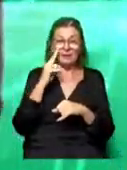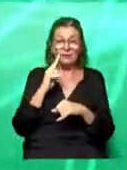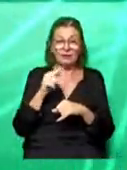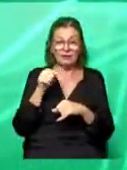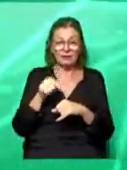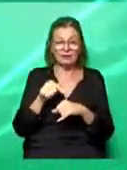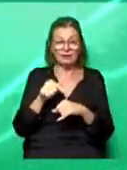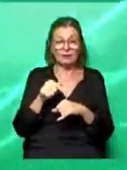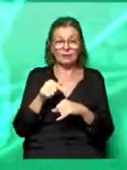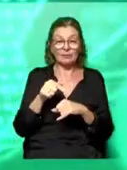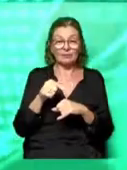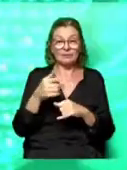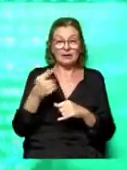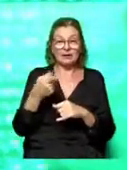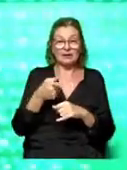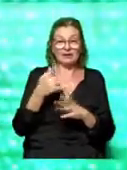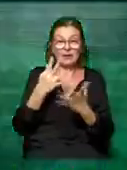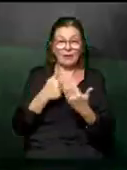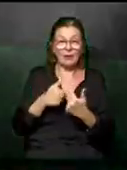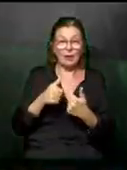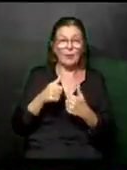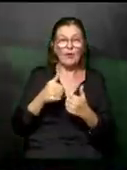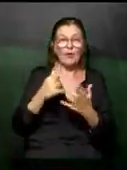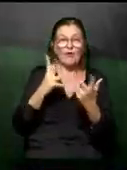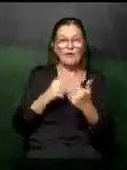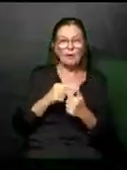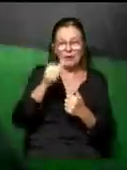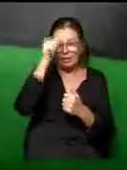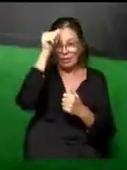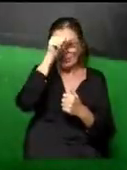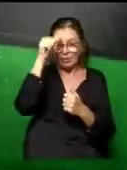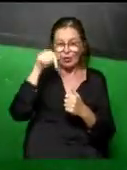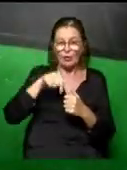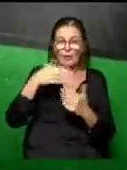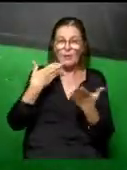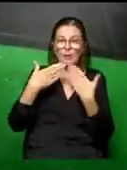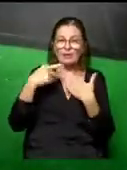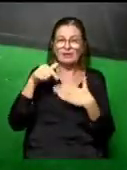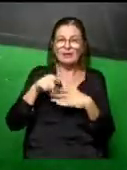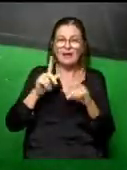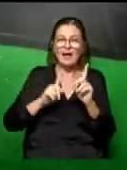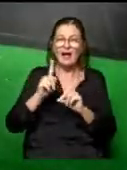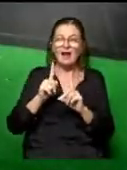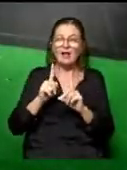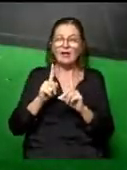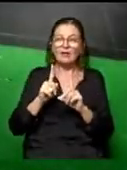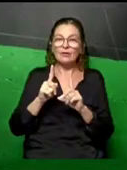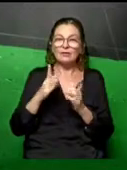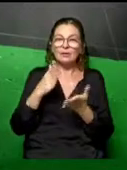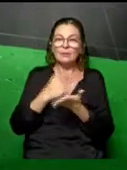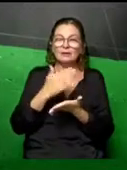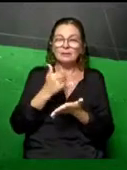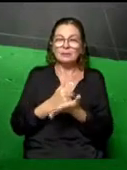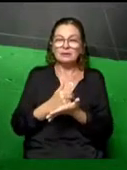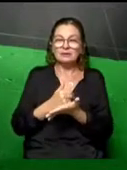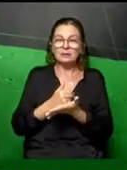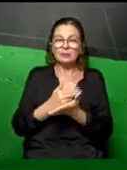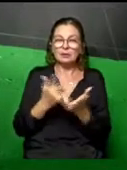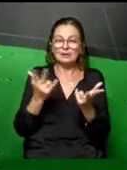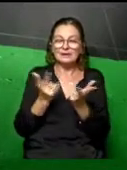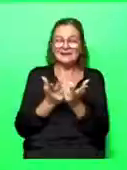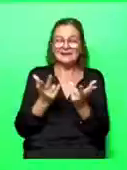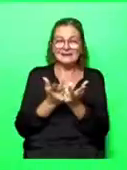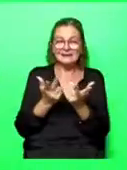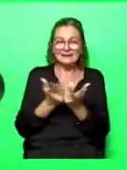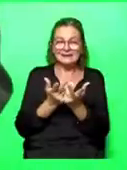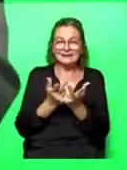también esta dinámica los domingos. Hoy les voy a hablar de un caso que involucra al departamento de 33,